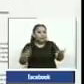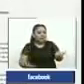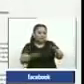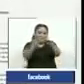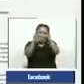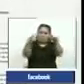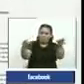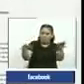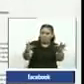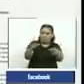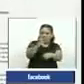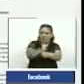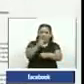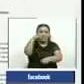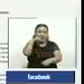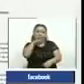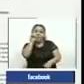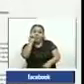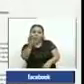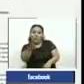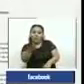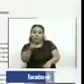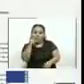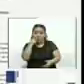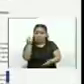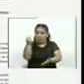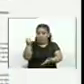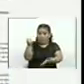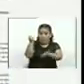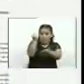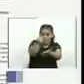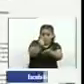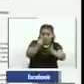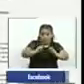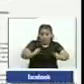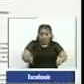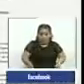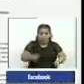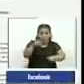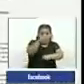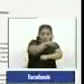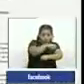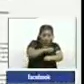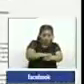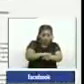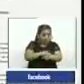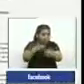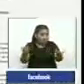frase, el presidente manifestó ¿Los bonos del Estado inconstitucionales?